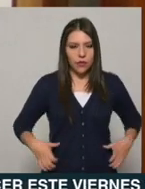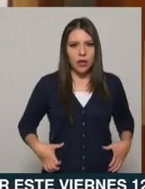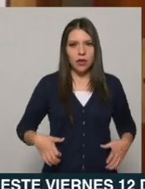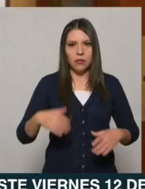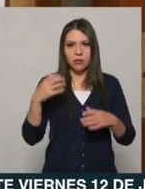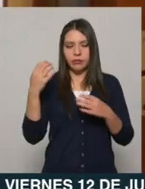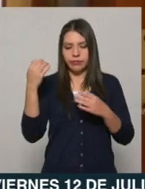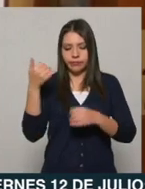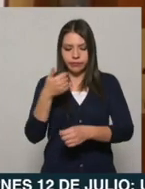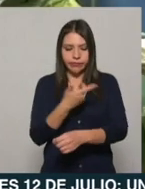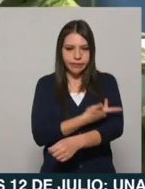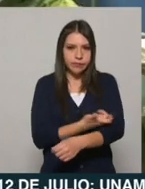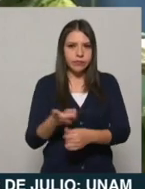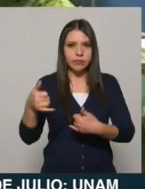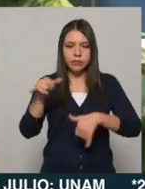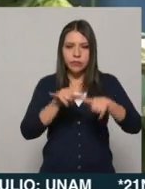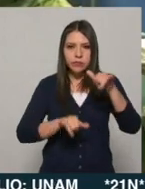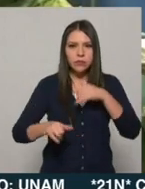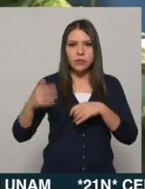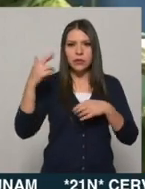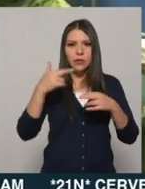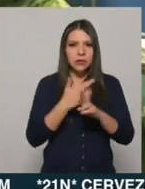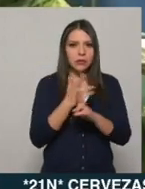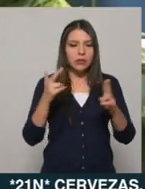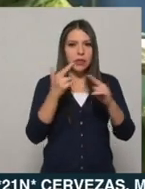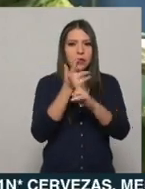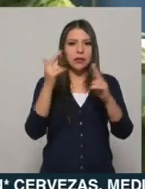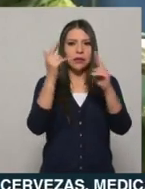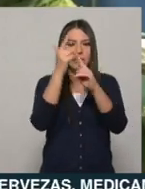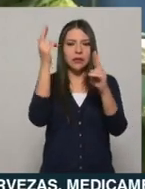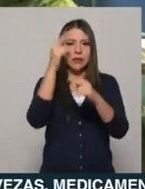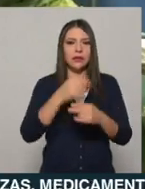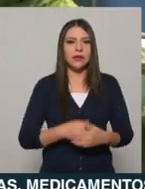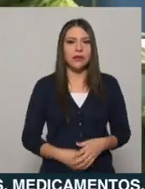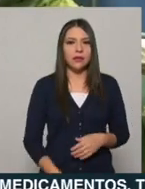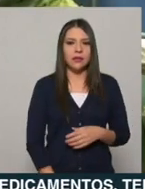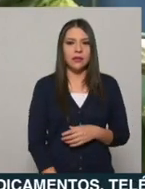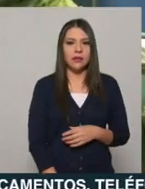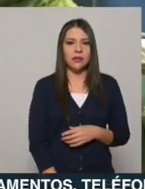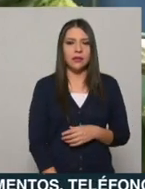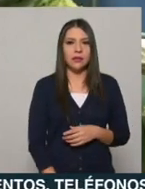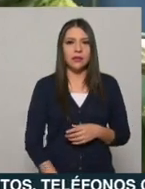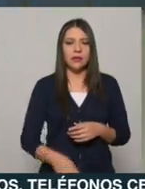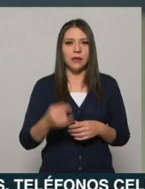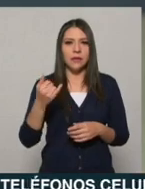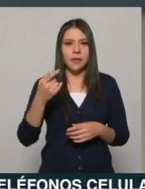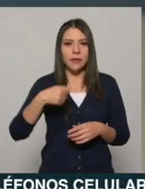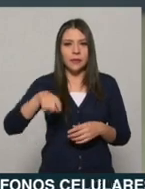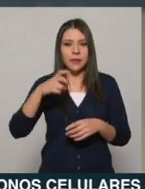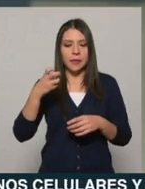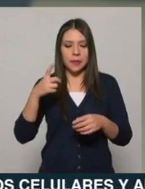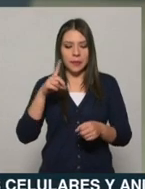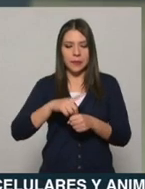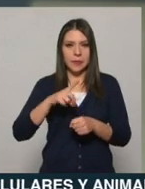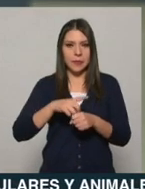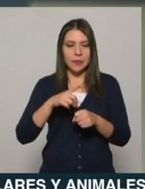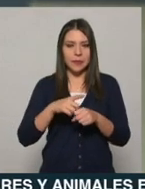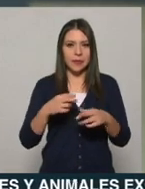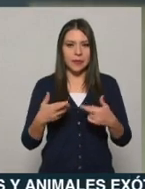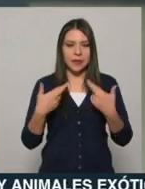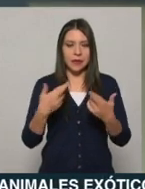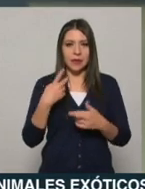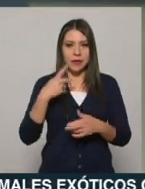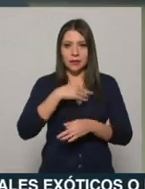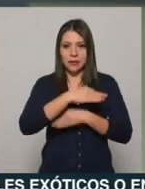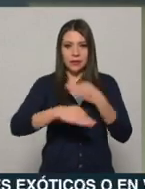estudios los ingresamos a este algoritmo. Entonces, cruzamos. Doctora, hago una pausa aquí. ¿Esta opción de donación renal pareada es para